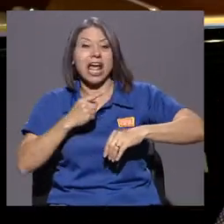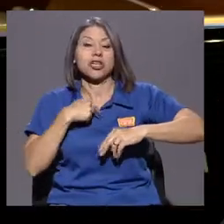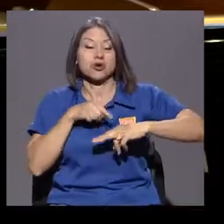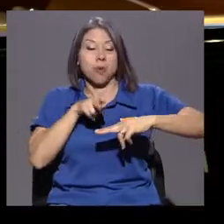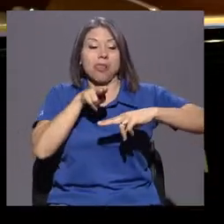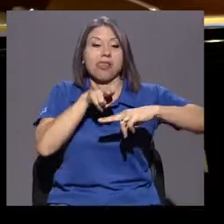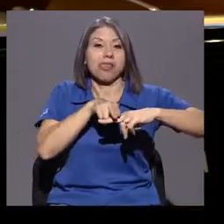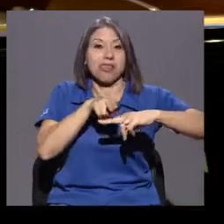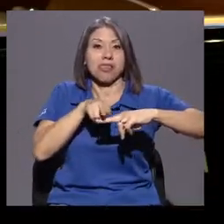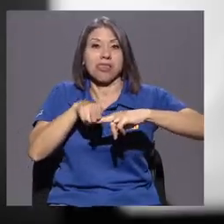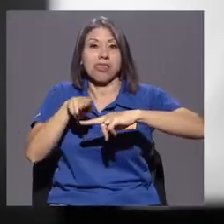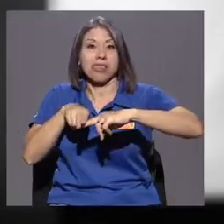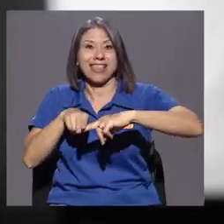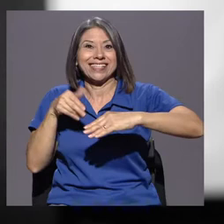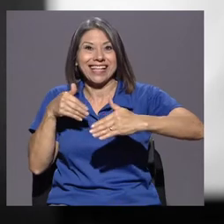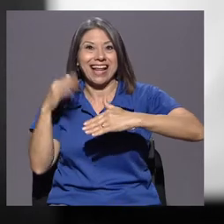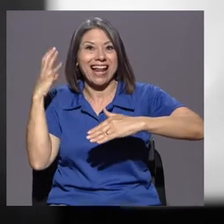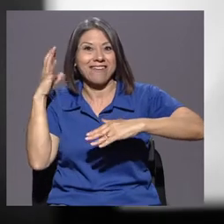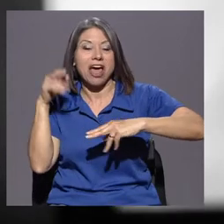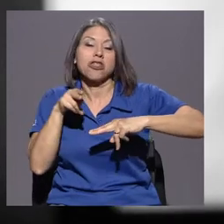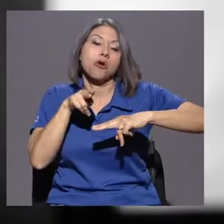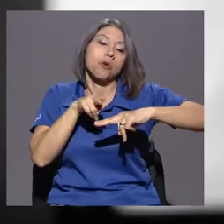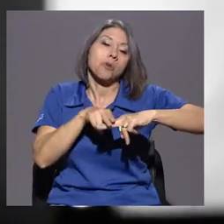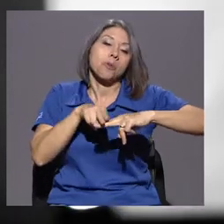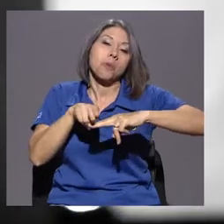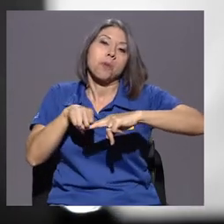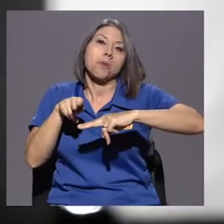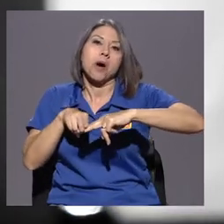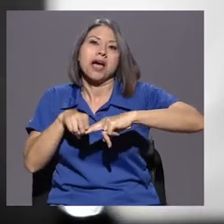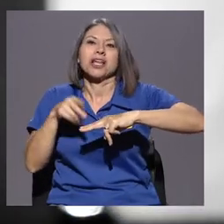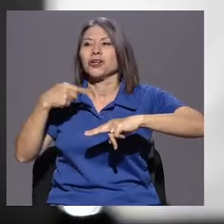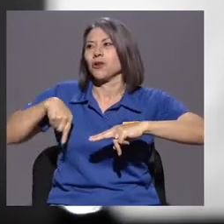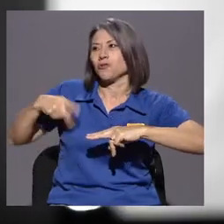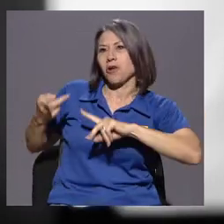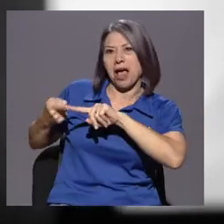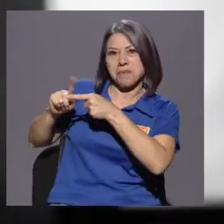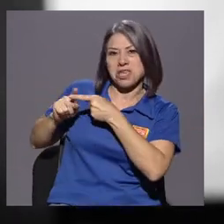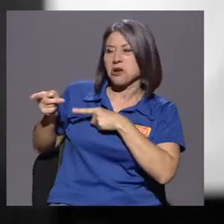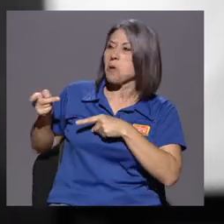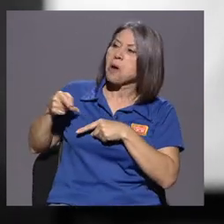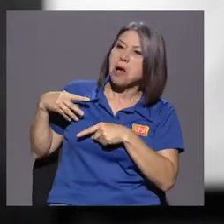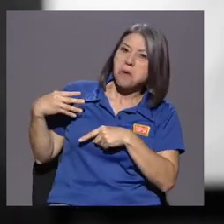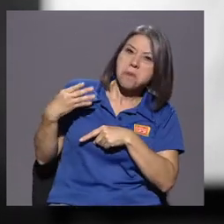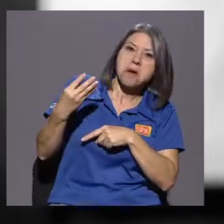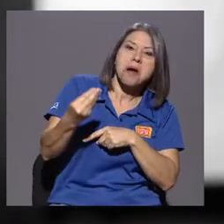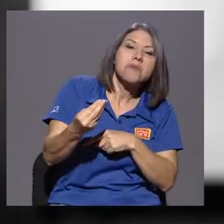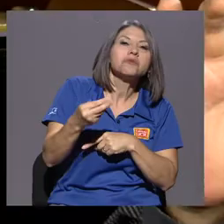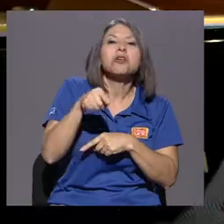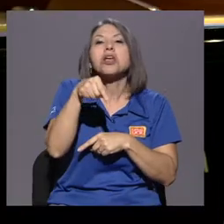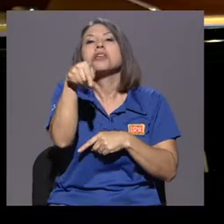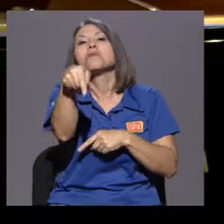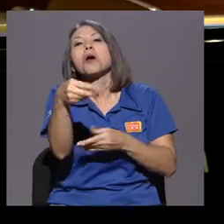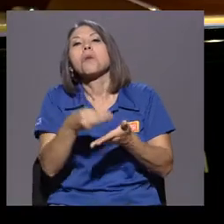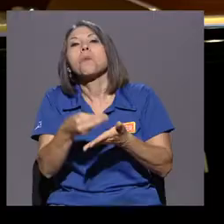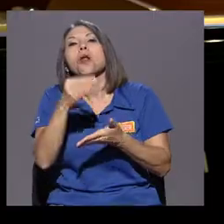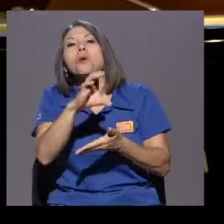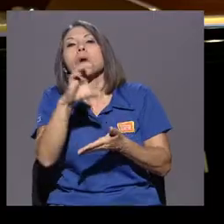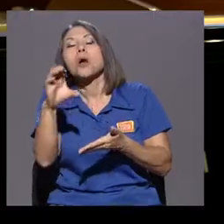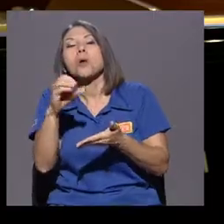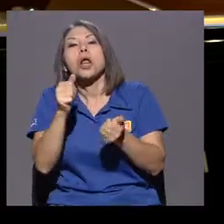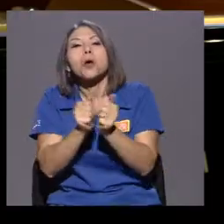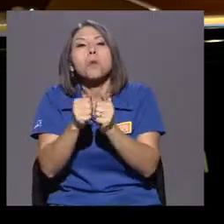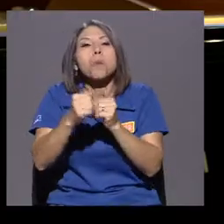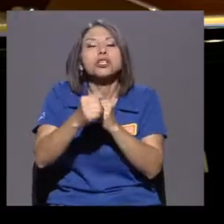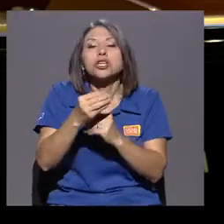pequeño break para asomarnos un rato a comernos un pan de canela con una coca y pasó una señora que de pronto me